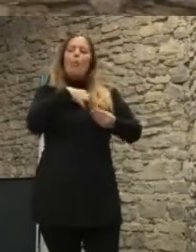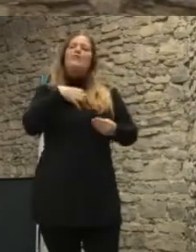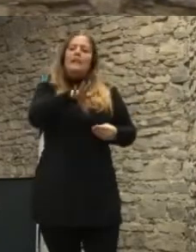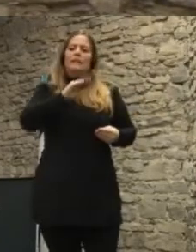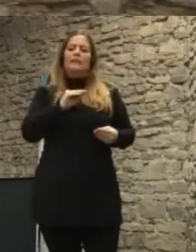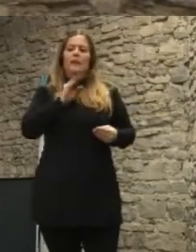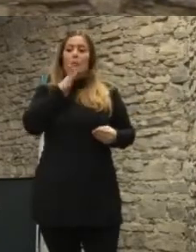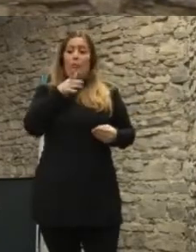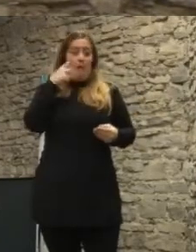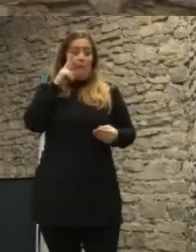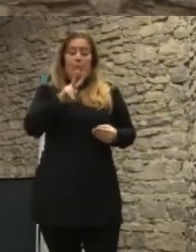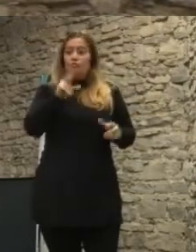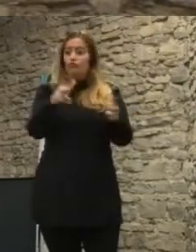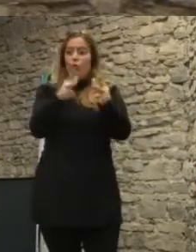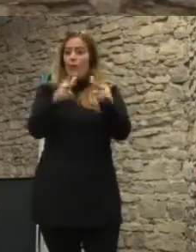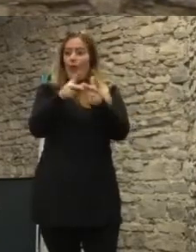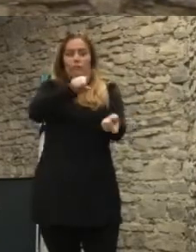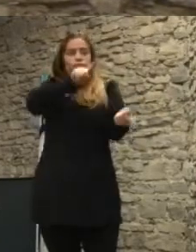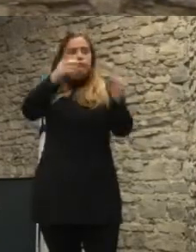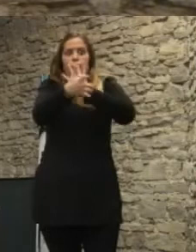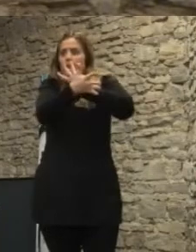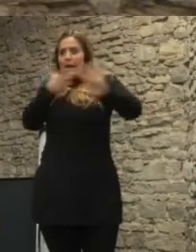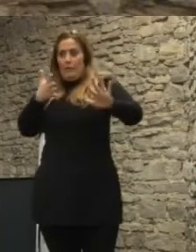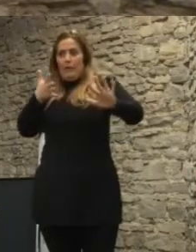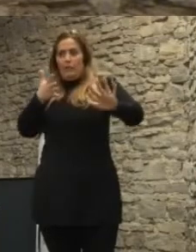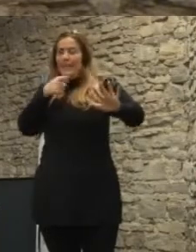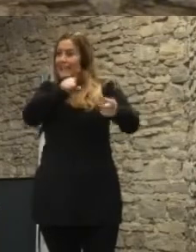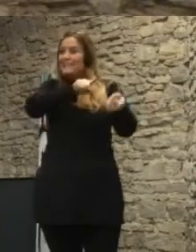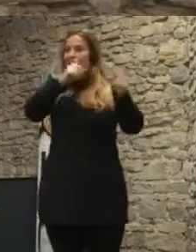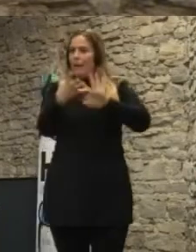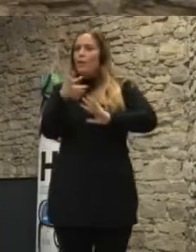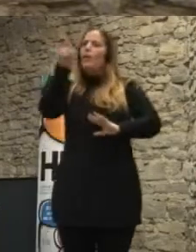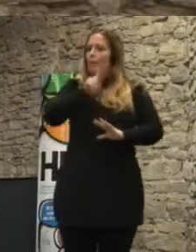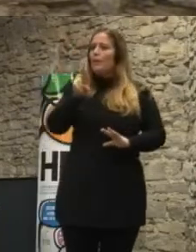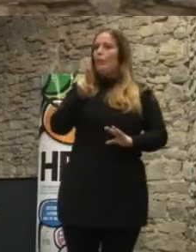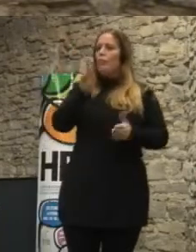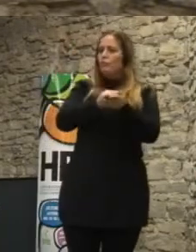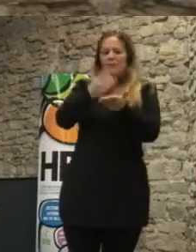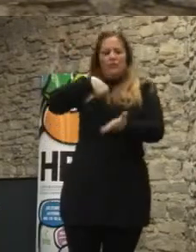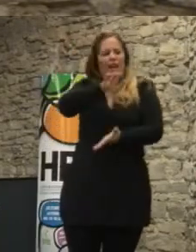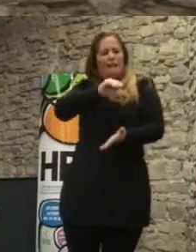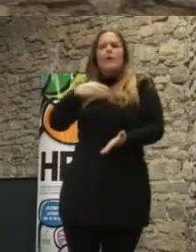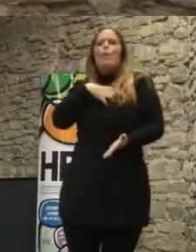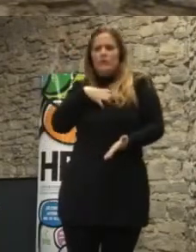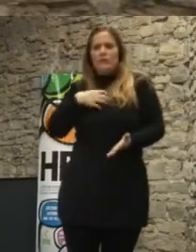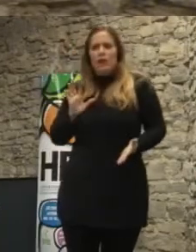aceleradamente cambiante, un cambio que, insisto, a veces nos cuesta de entender.